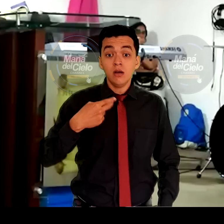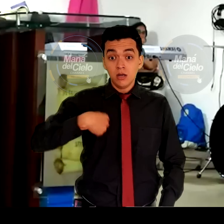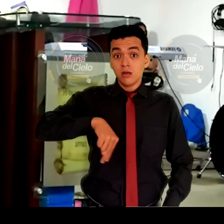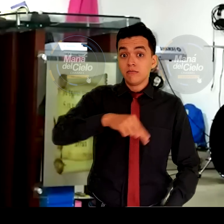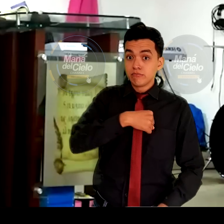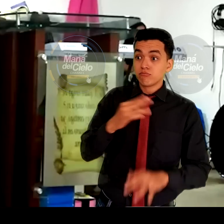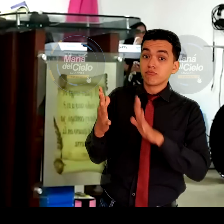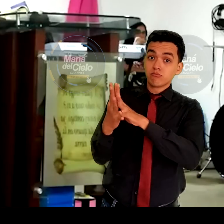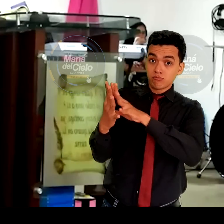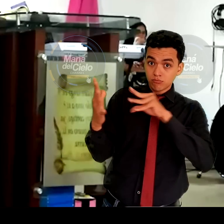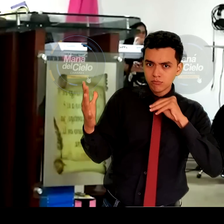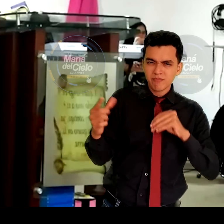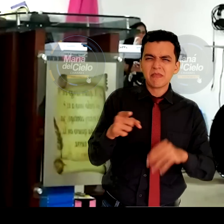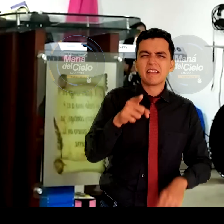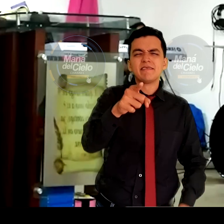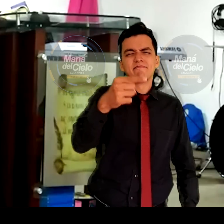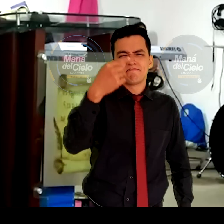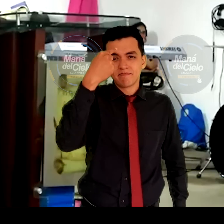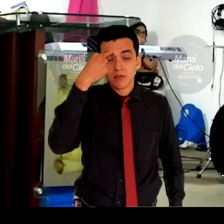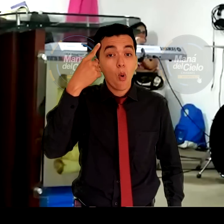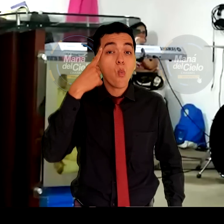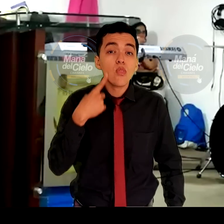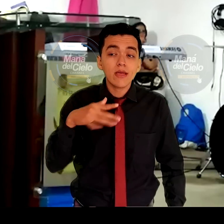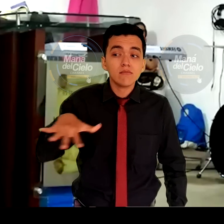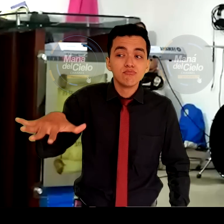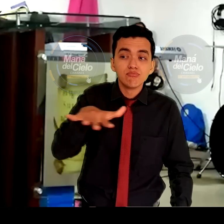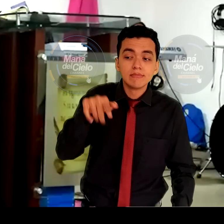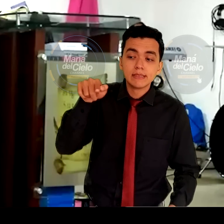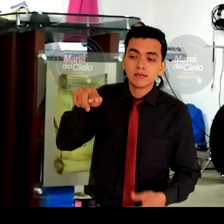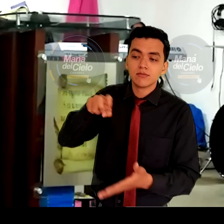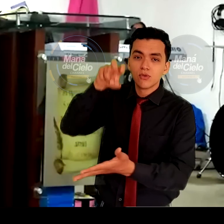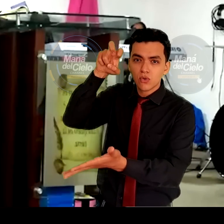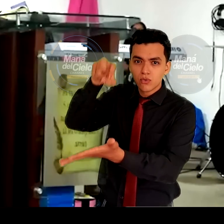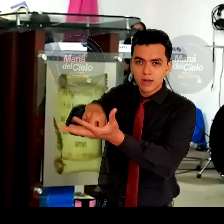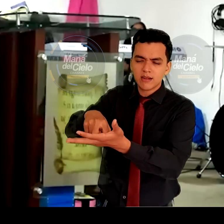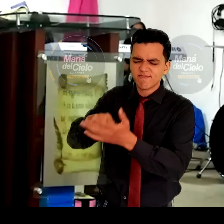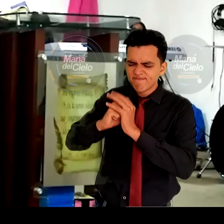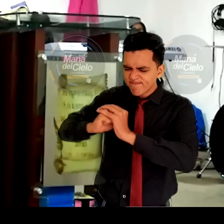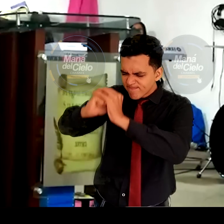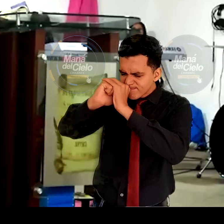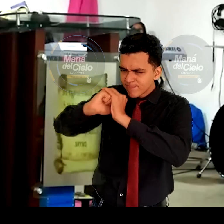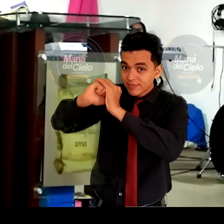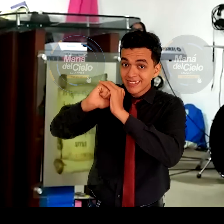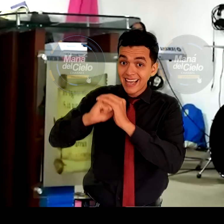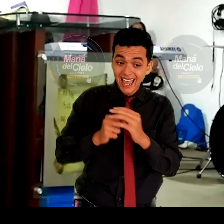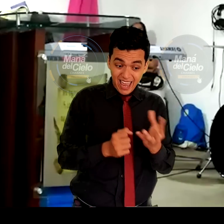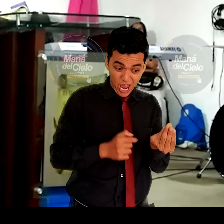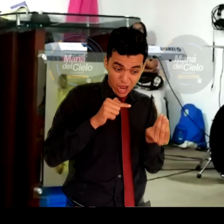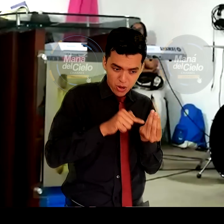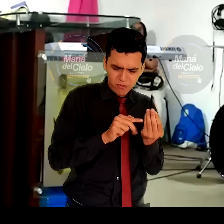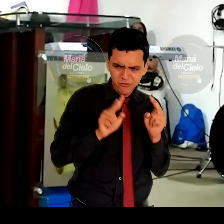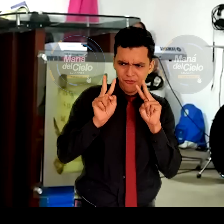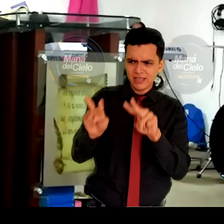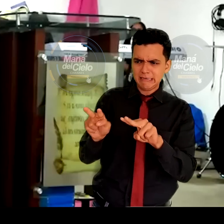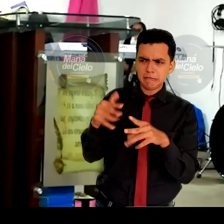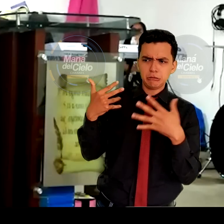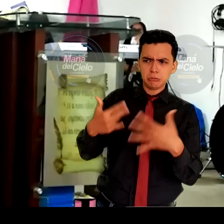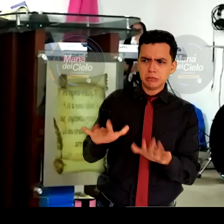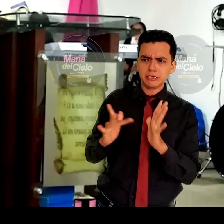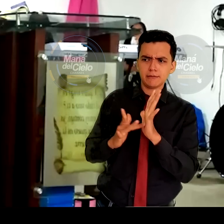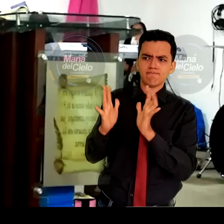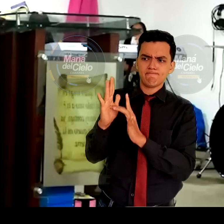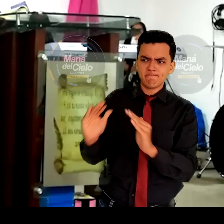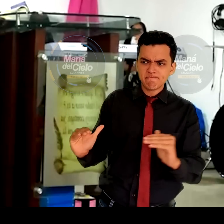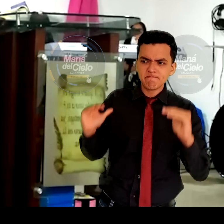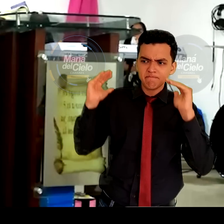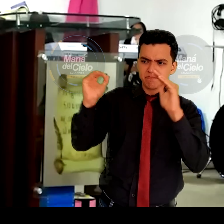esas oraciones tan poderosas del Señor? Que parece que los discípulos se miraron entre ellos y dijeron: ¡ah! Nosotros estamos en cero pollito.